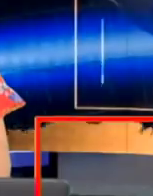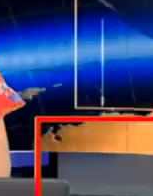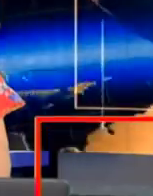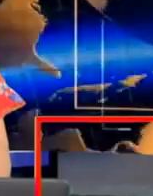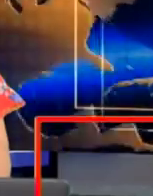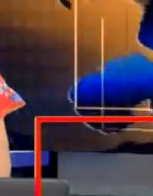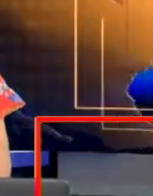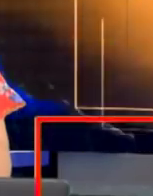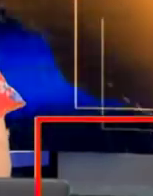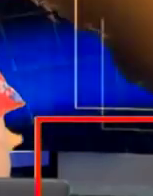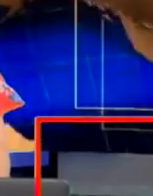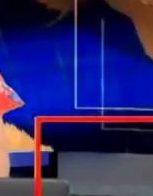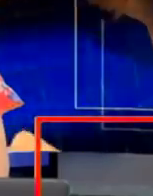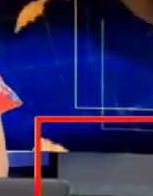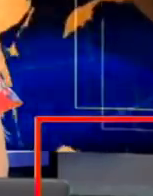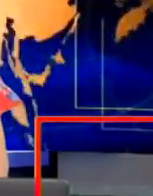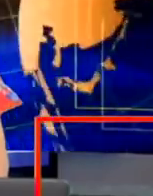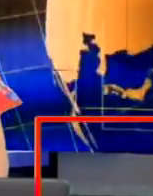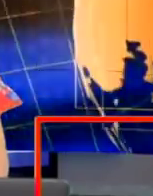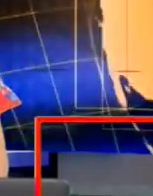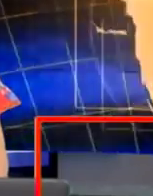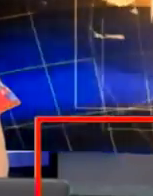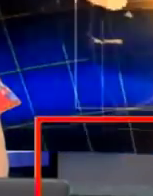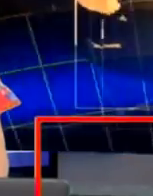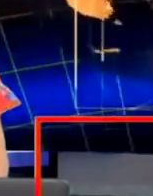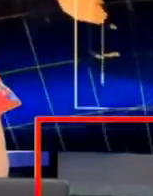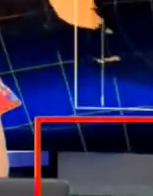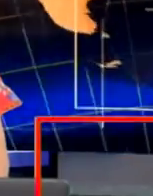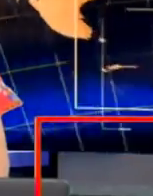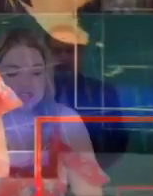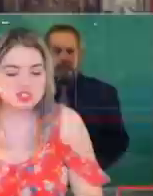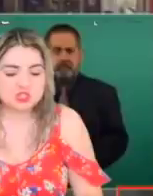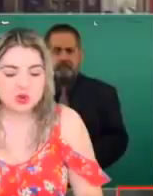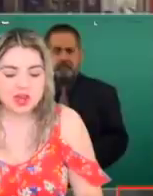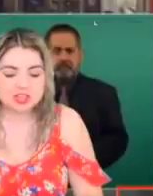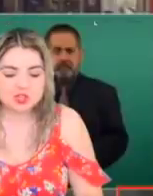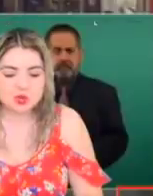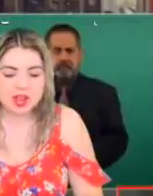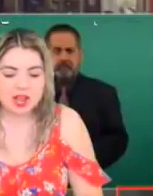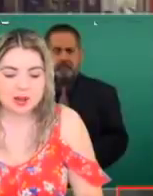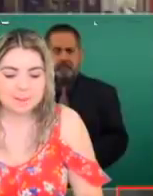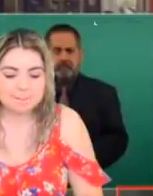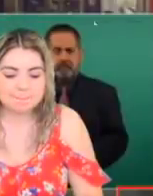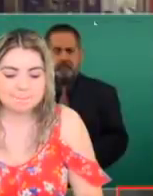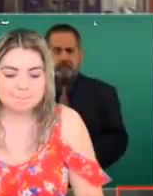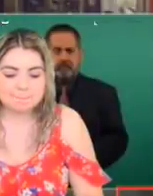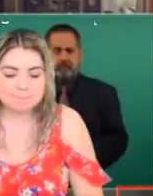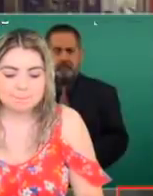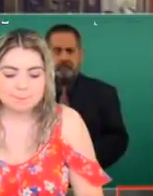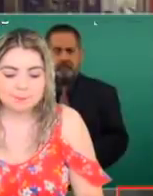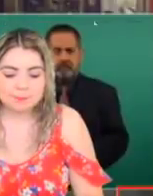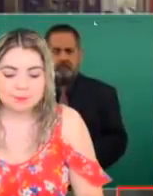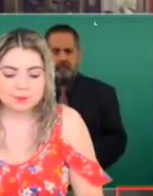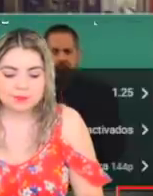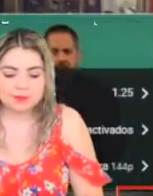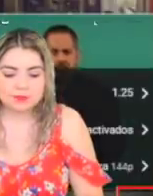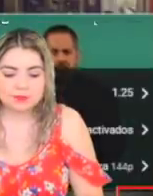López Obrador. Lo dejaron congelado en pleno Palacio Nacional.